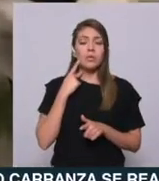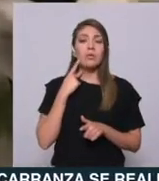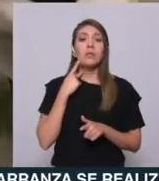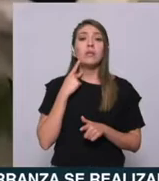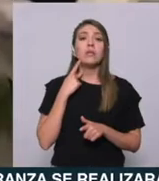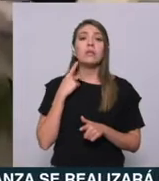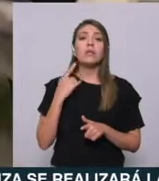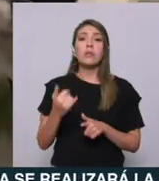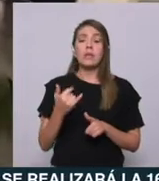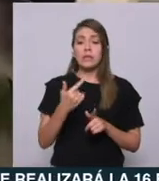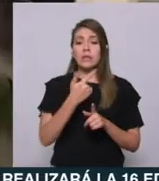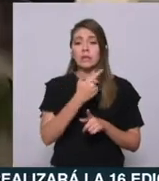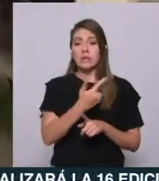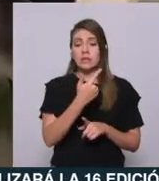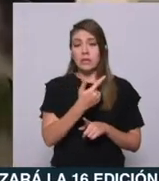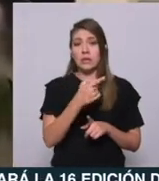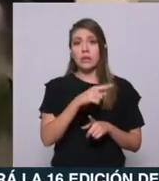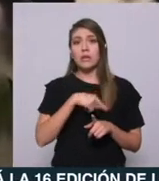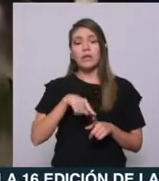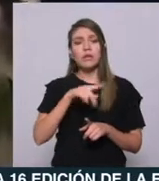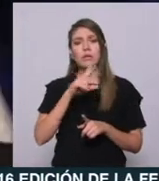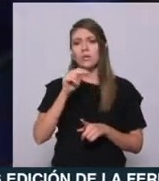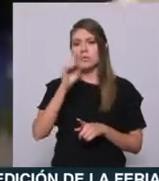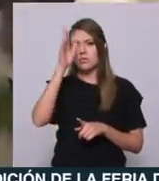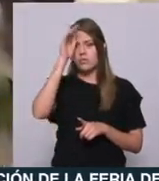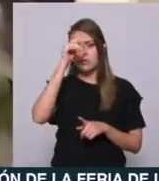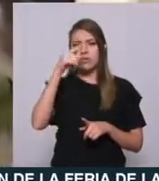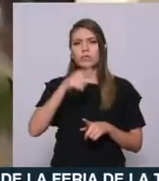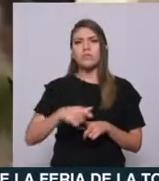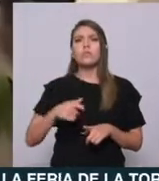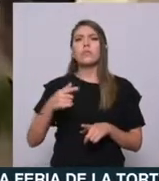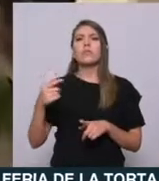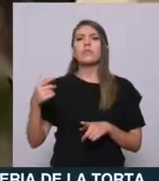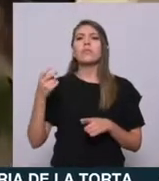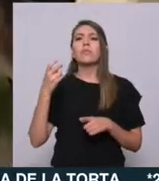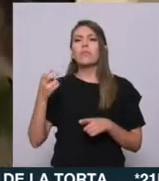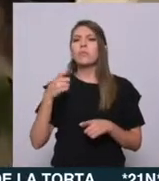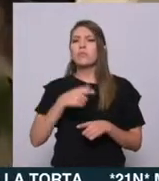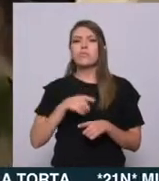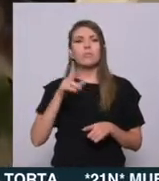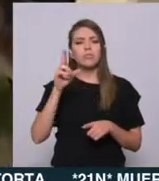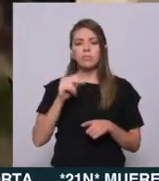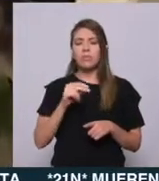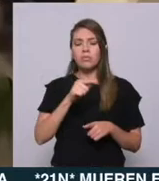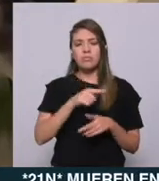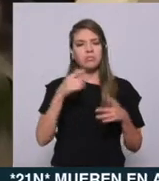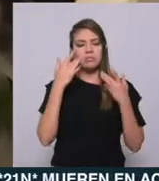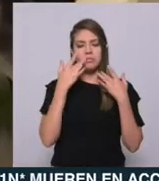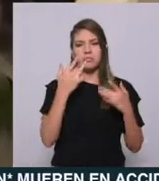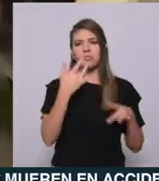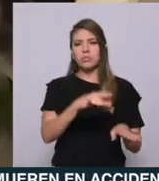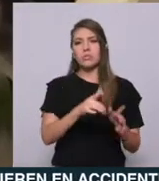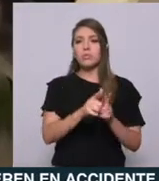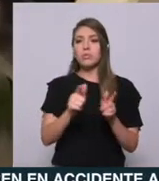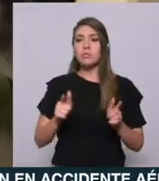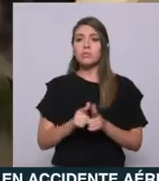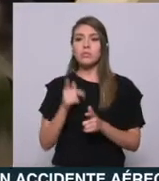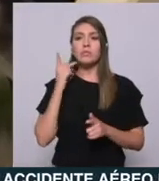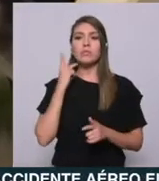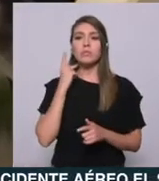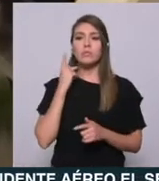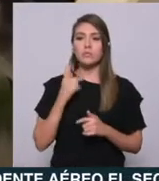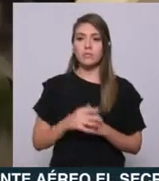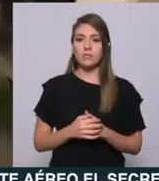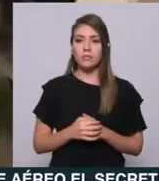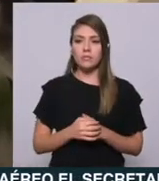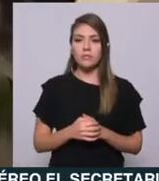iniciado un proceso de expulsión, aunque se han adelantado, la mayoría de ellos y han renunciado al partido. ¿Se ha usted comunicado con ellos y les ha hecho la